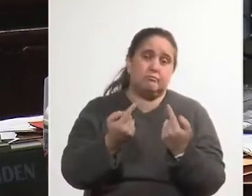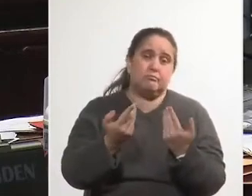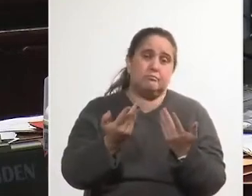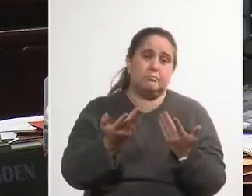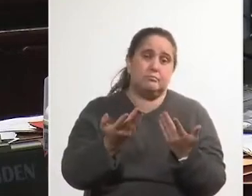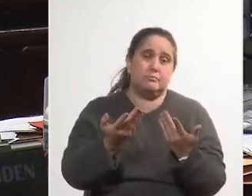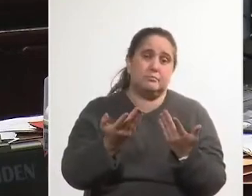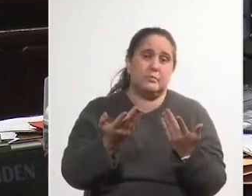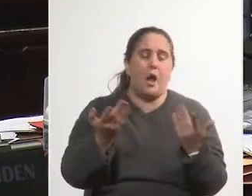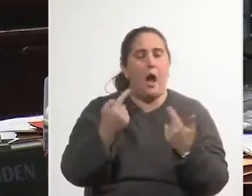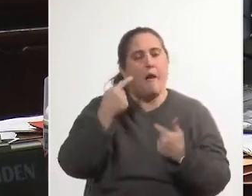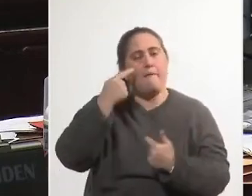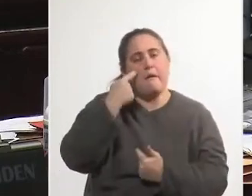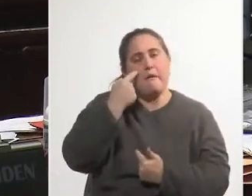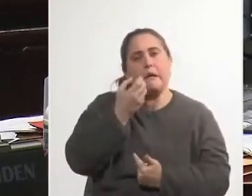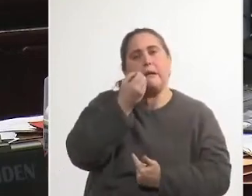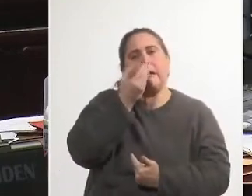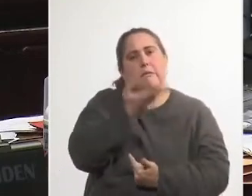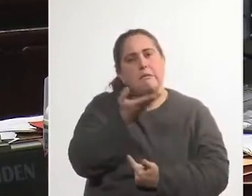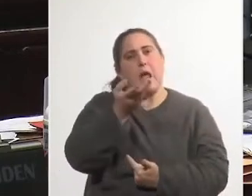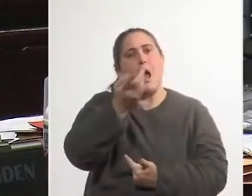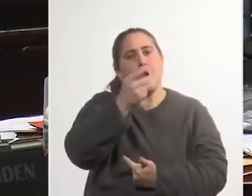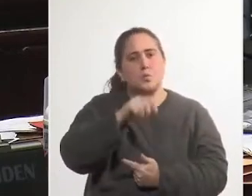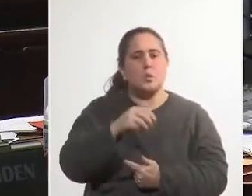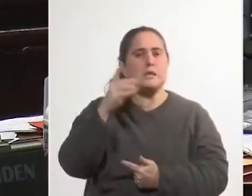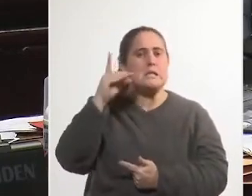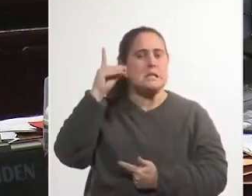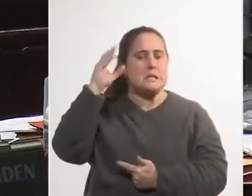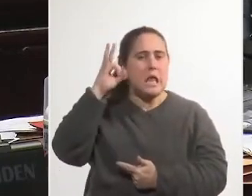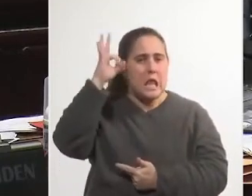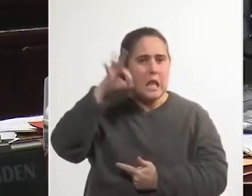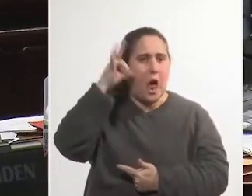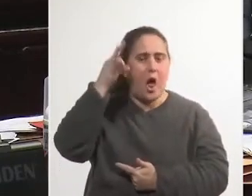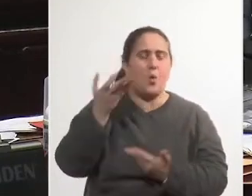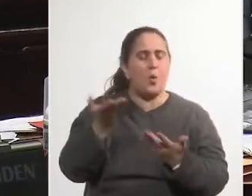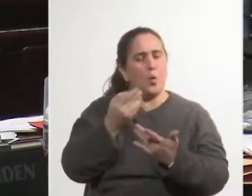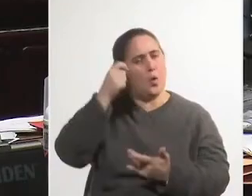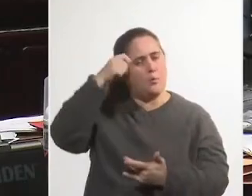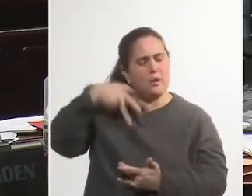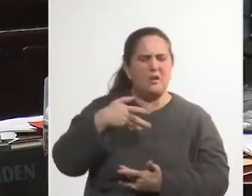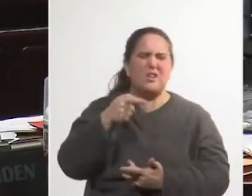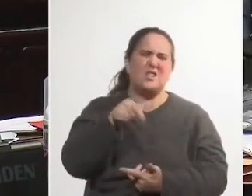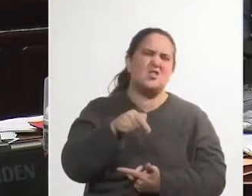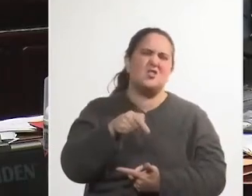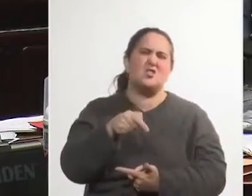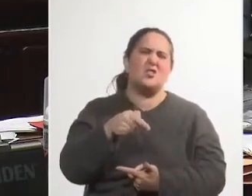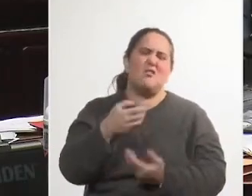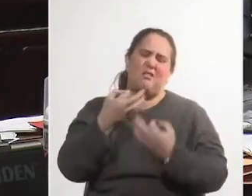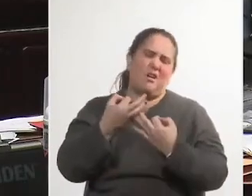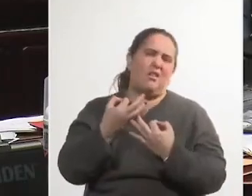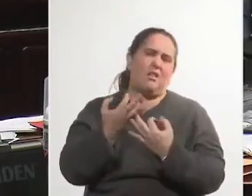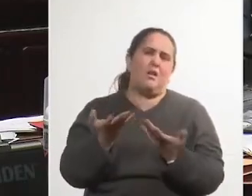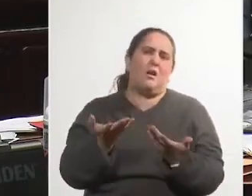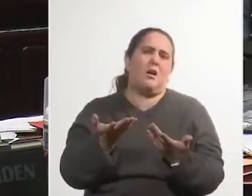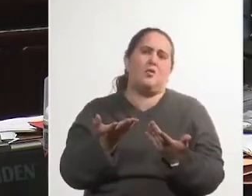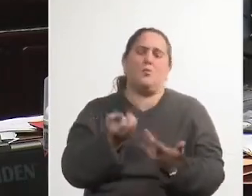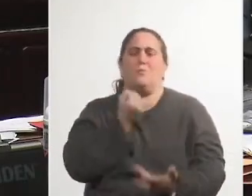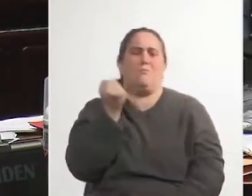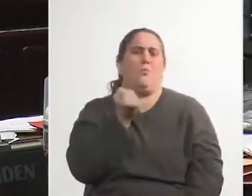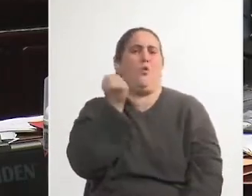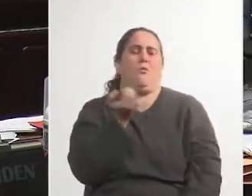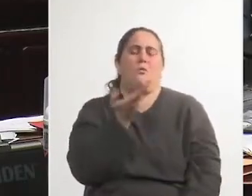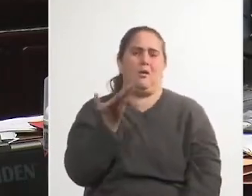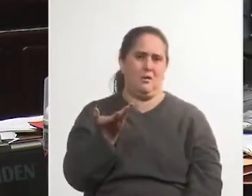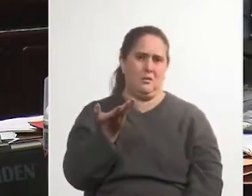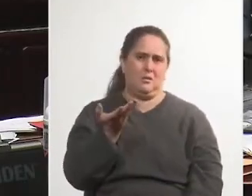someten a la consideración del plenario del Senado en este momento no afectan en lo sustancial la forma en que